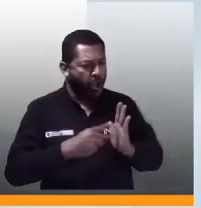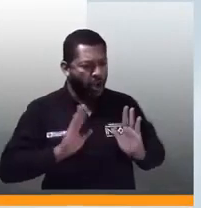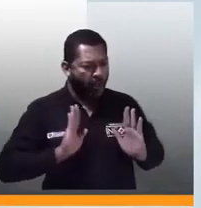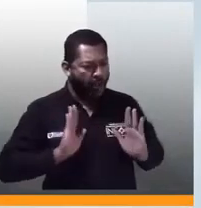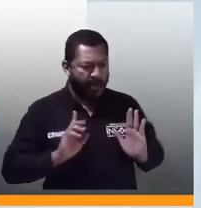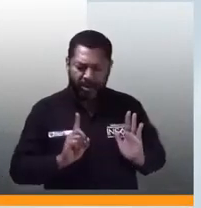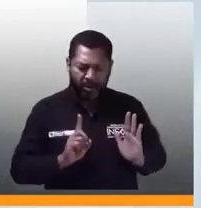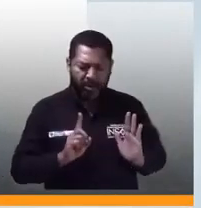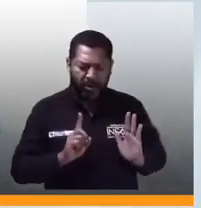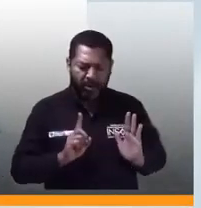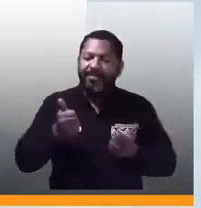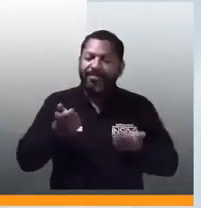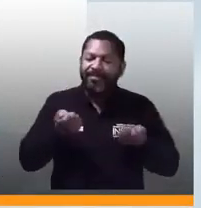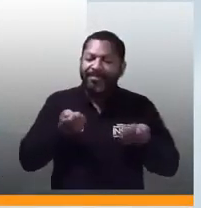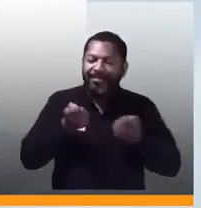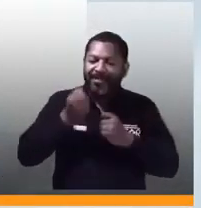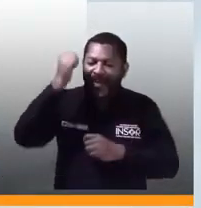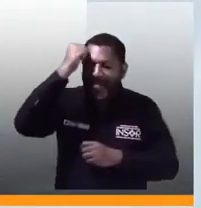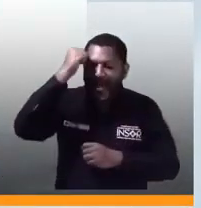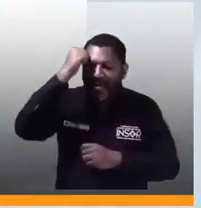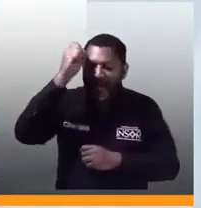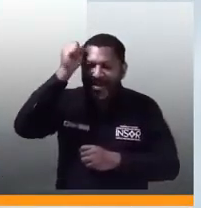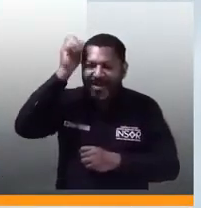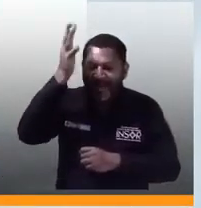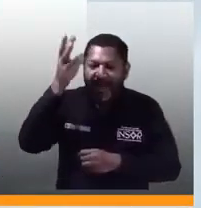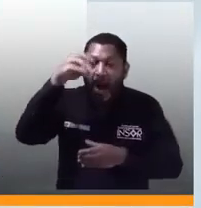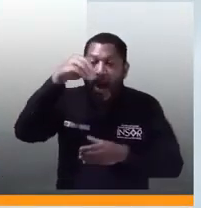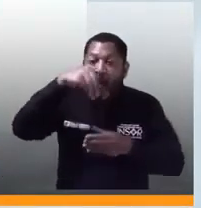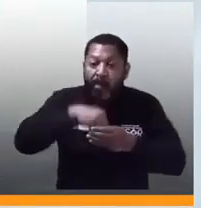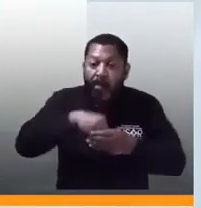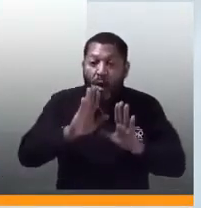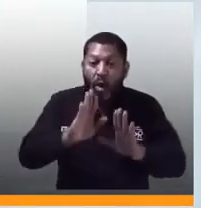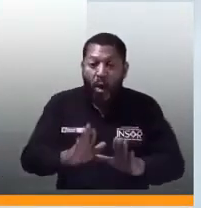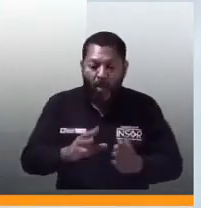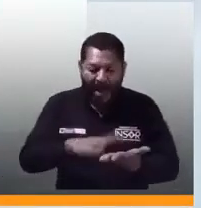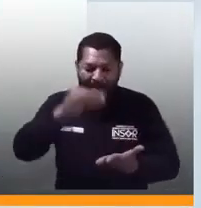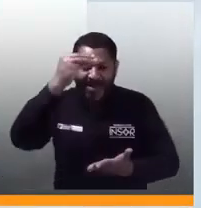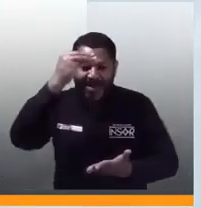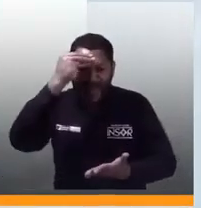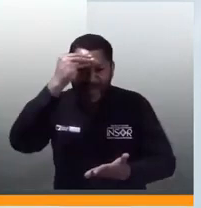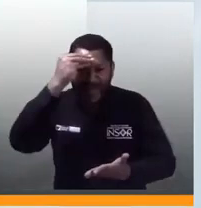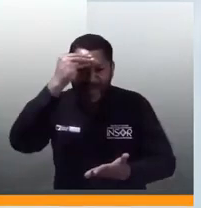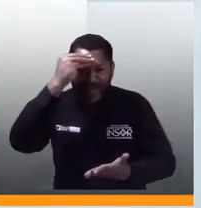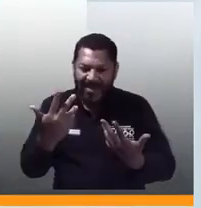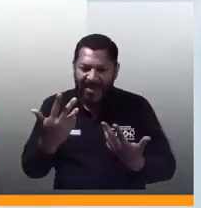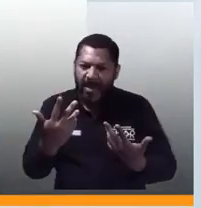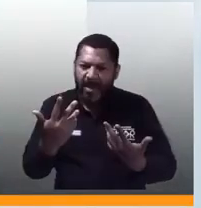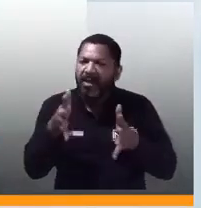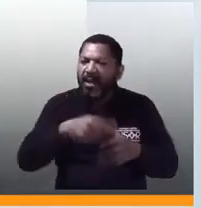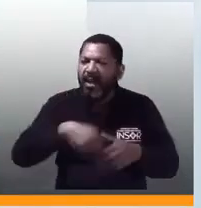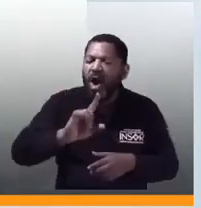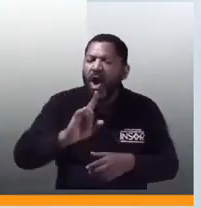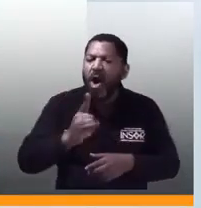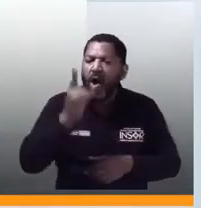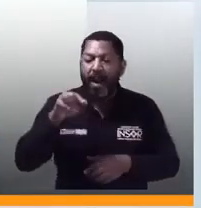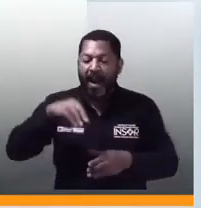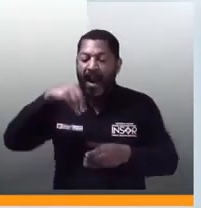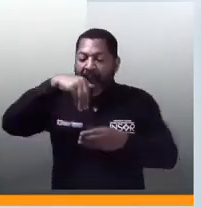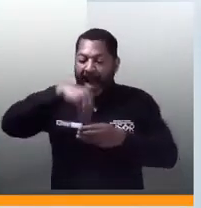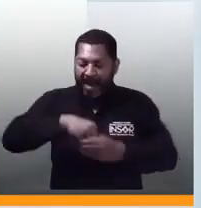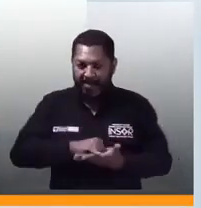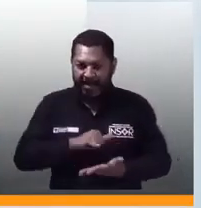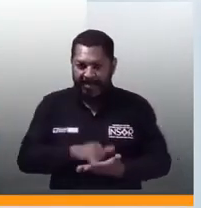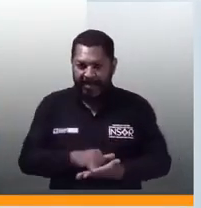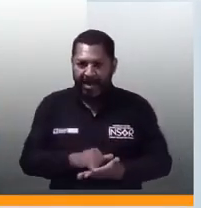pedagógica didáctica que se da en el mismo acto de aprender y de enseñar. Sí, digamos